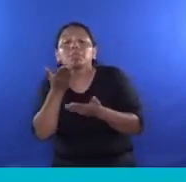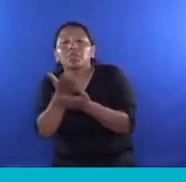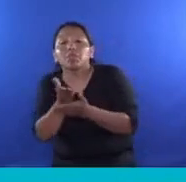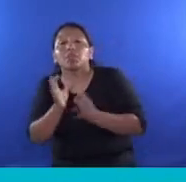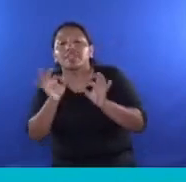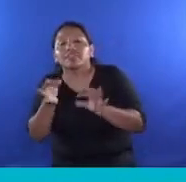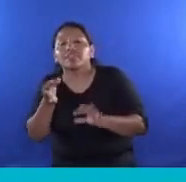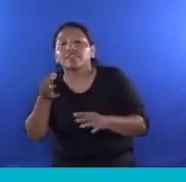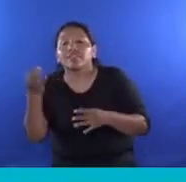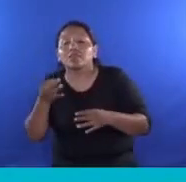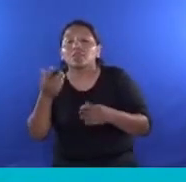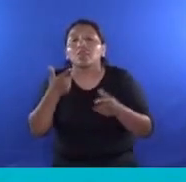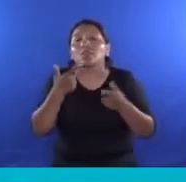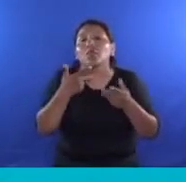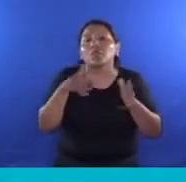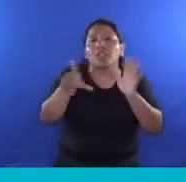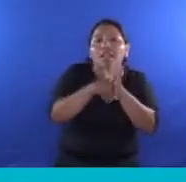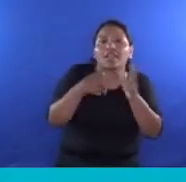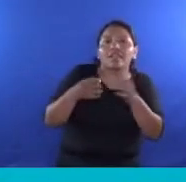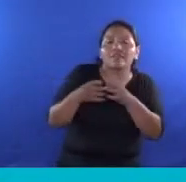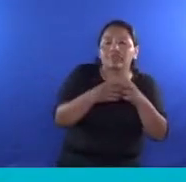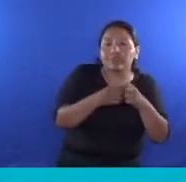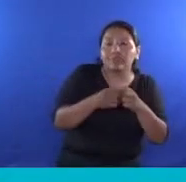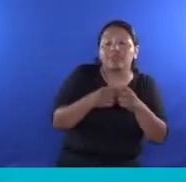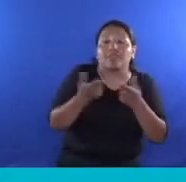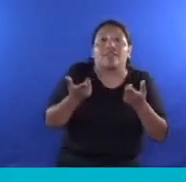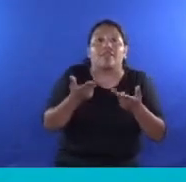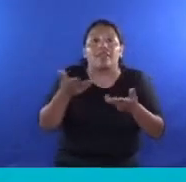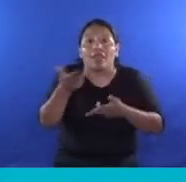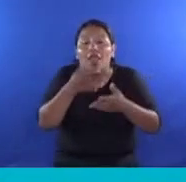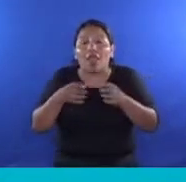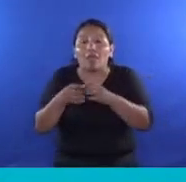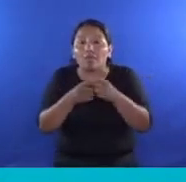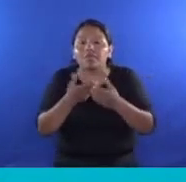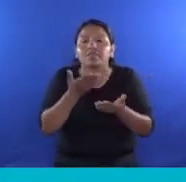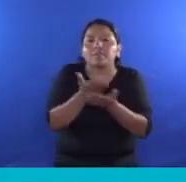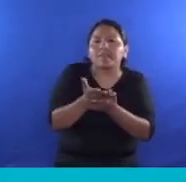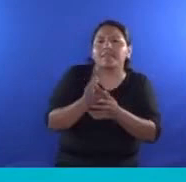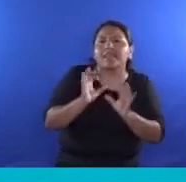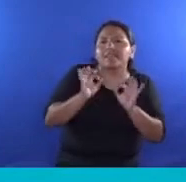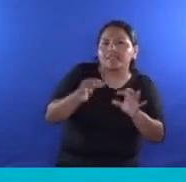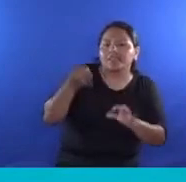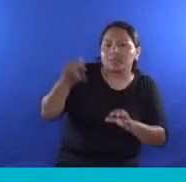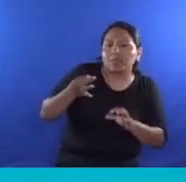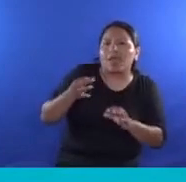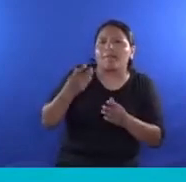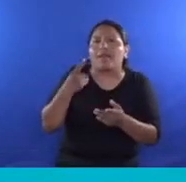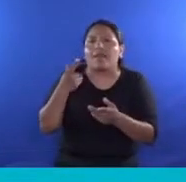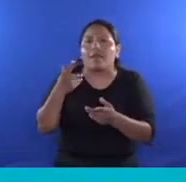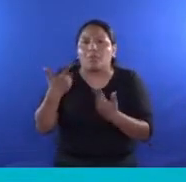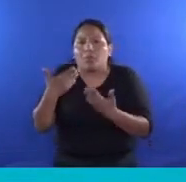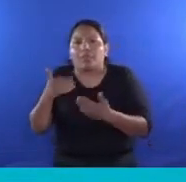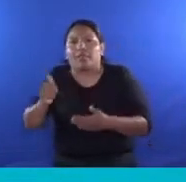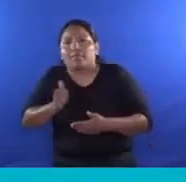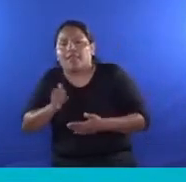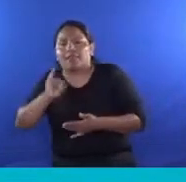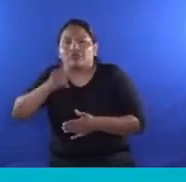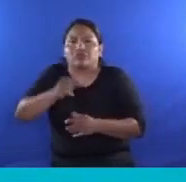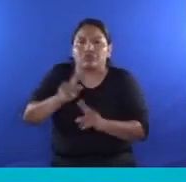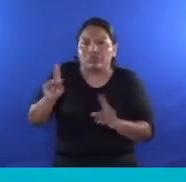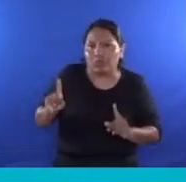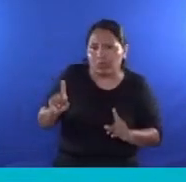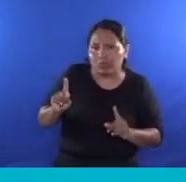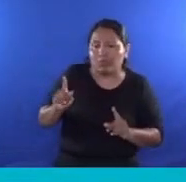cuando discutamos la ley, sería bueno que discutamos si habilitan las licencias extraordinarias a tener reemplazo por esto mismo que yo